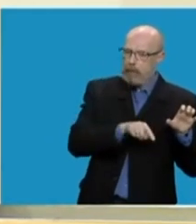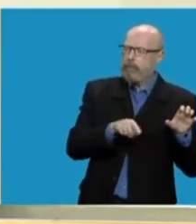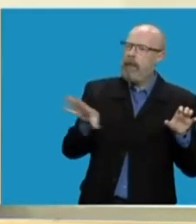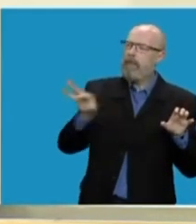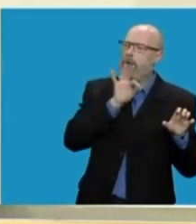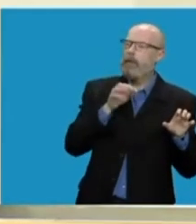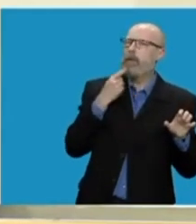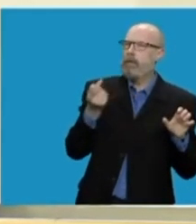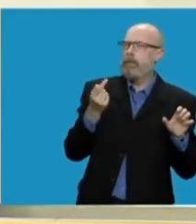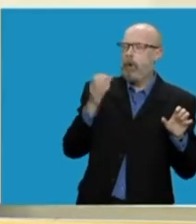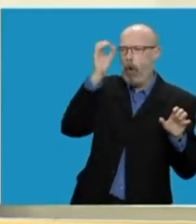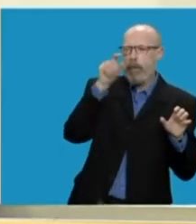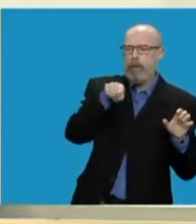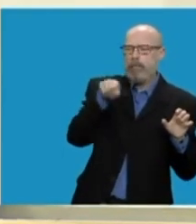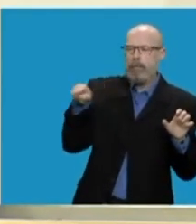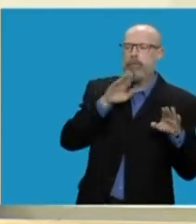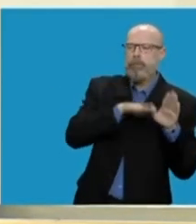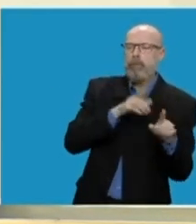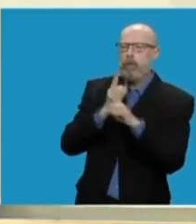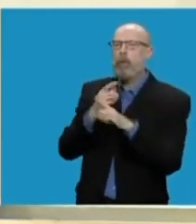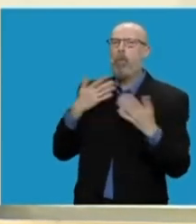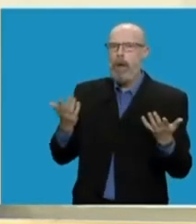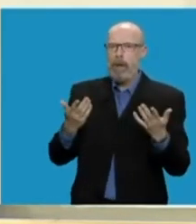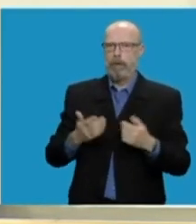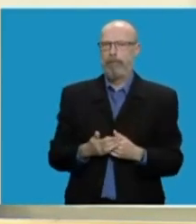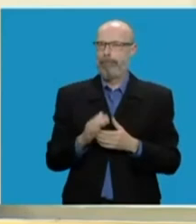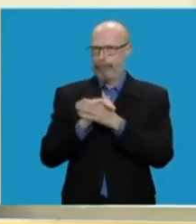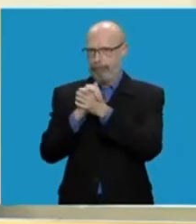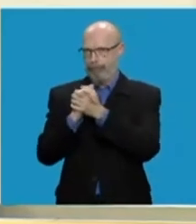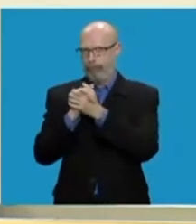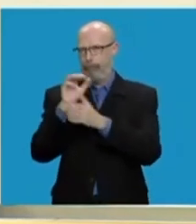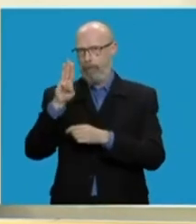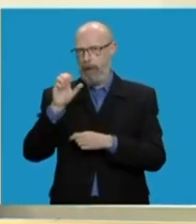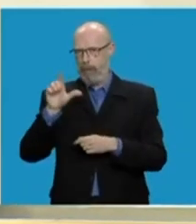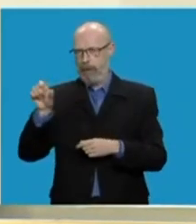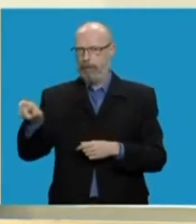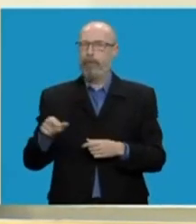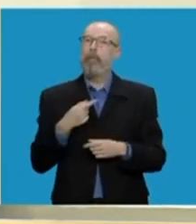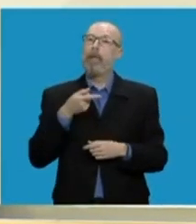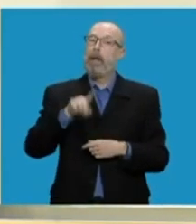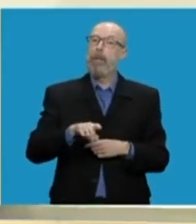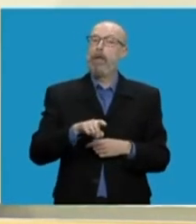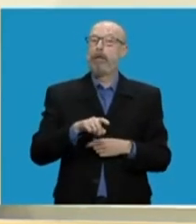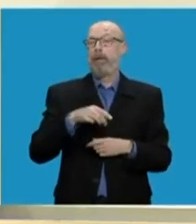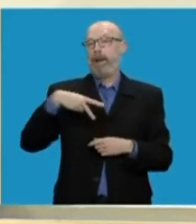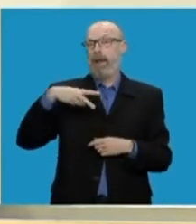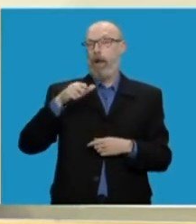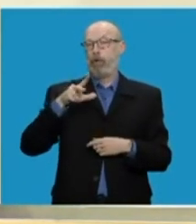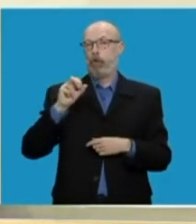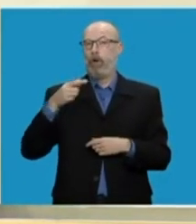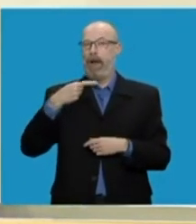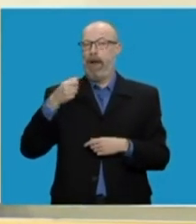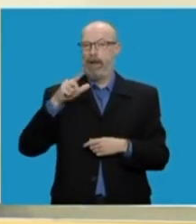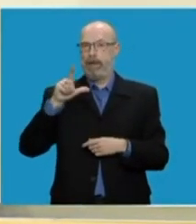el que se forje su propia opinión. Enhorabuena, Pepe. Y Nacho Gallego, premio de fotografía, que